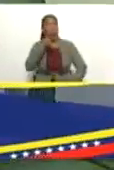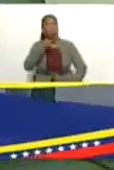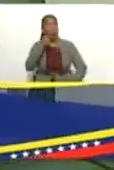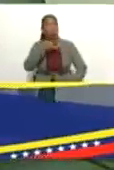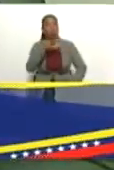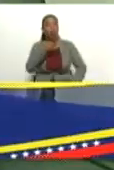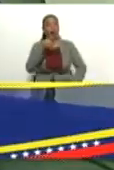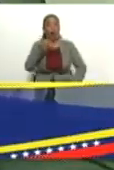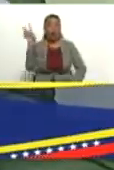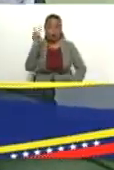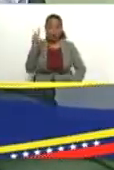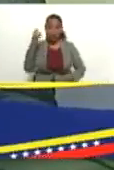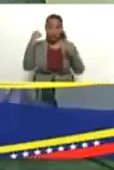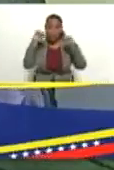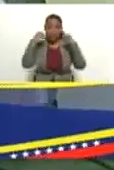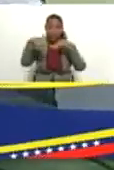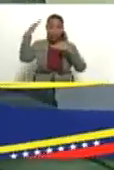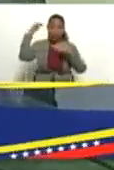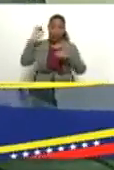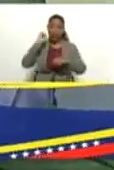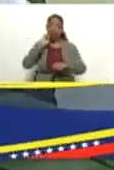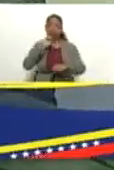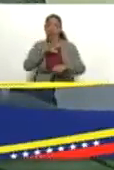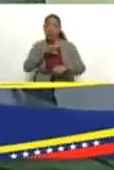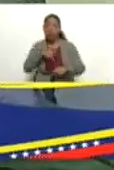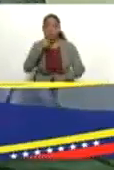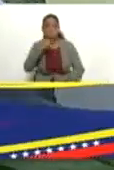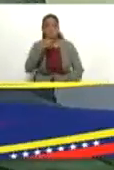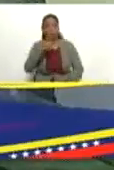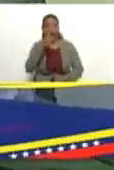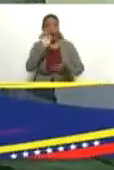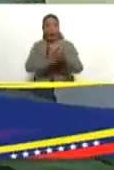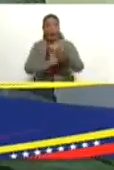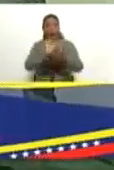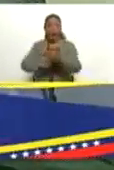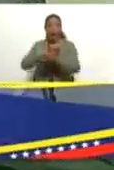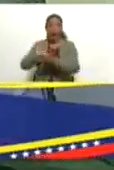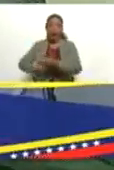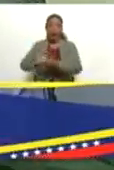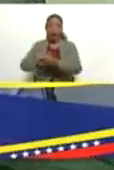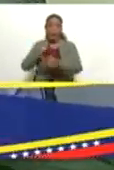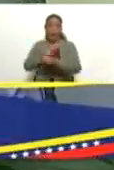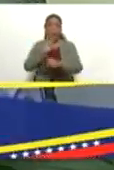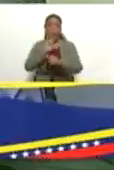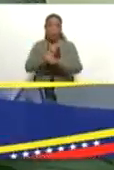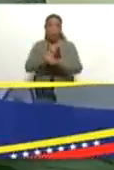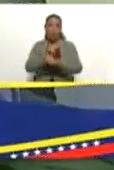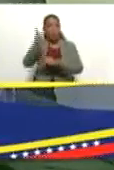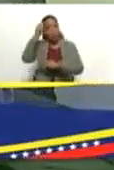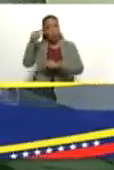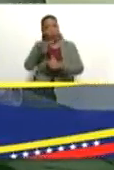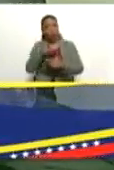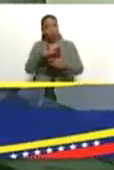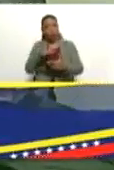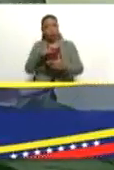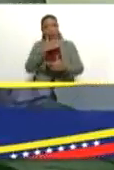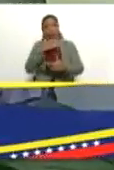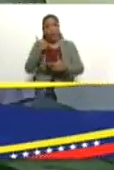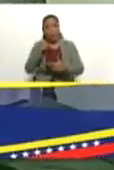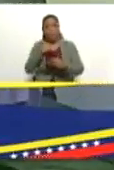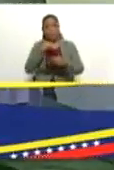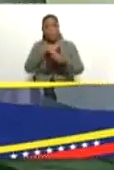Aquí en Venezuela se practicaba politiquería, demagogia, mentira, permanente engaño al pueblo. Y preferían mantener